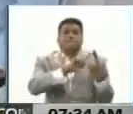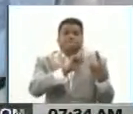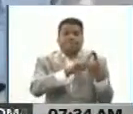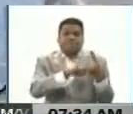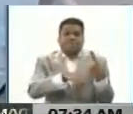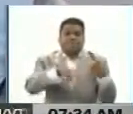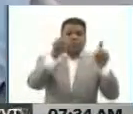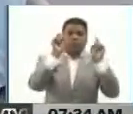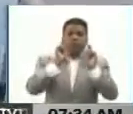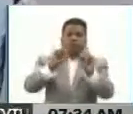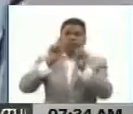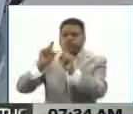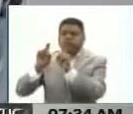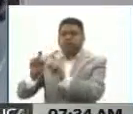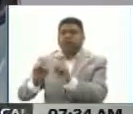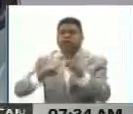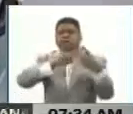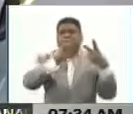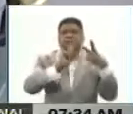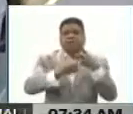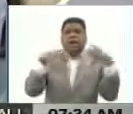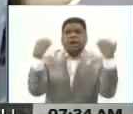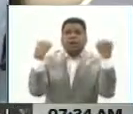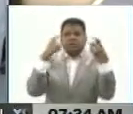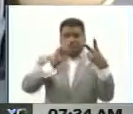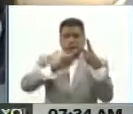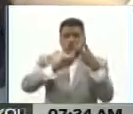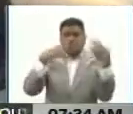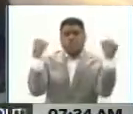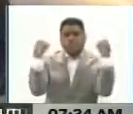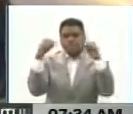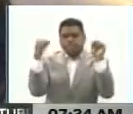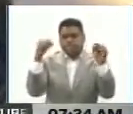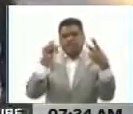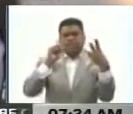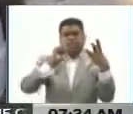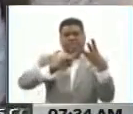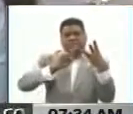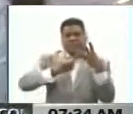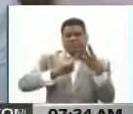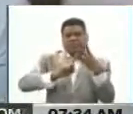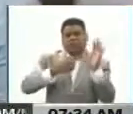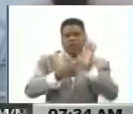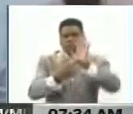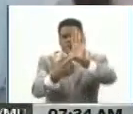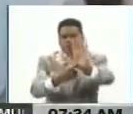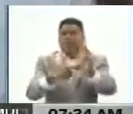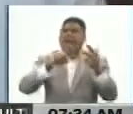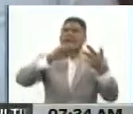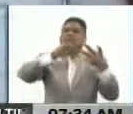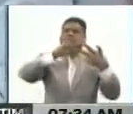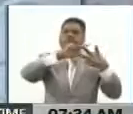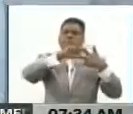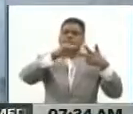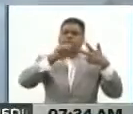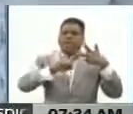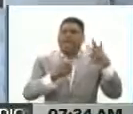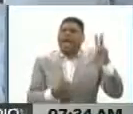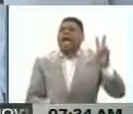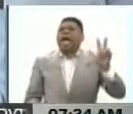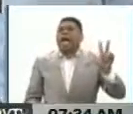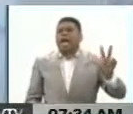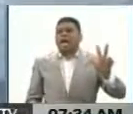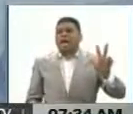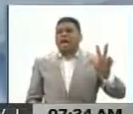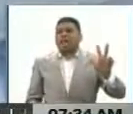y a veces el apoyo que se brinda desde el Ministerio de la Cultura no llega con la contundencia que debería llegar precisamente por la dispersión. Entonces ahora es